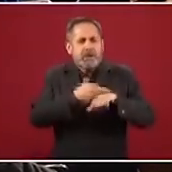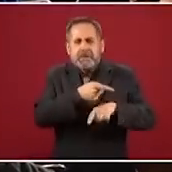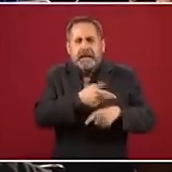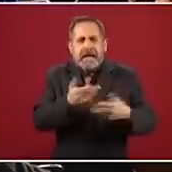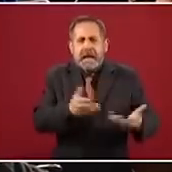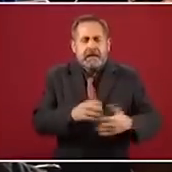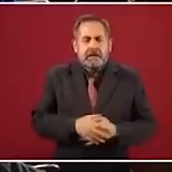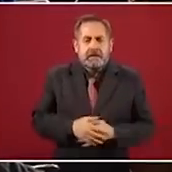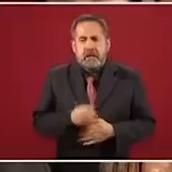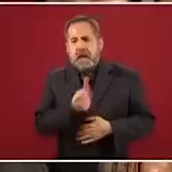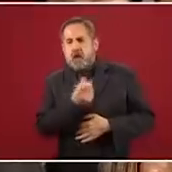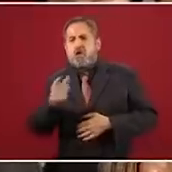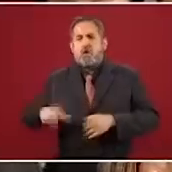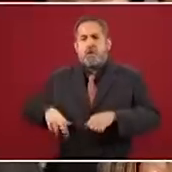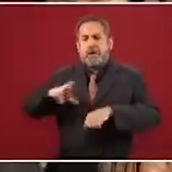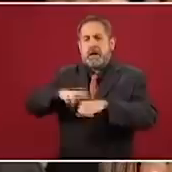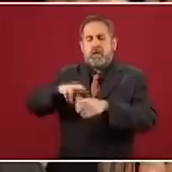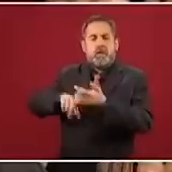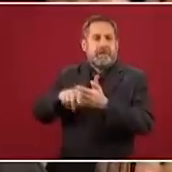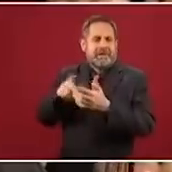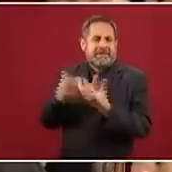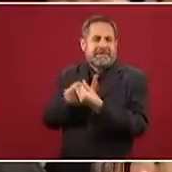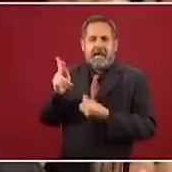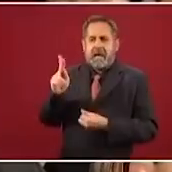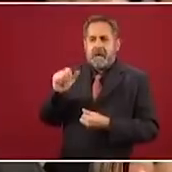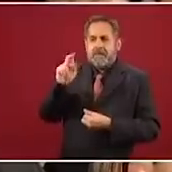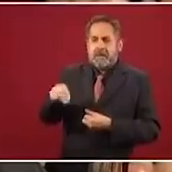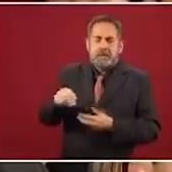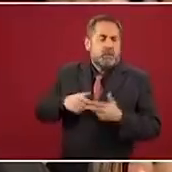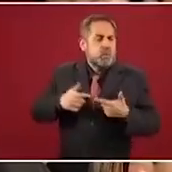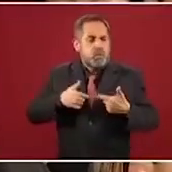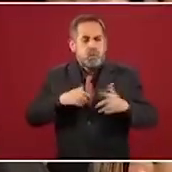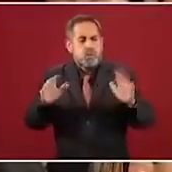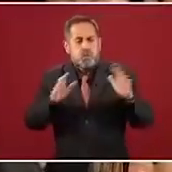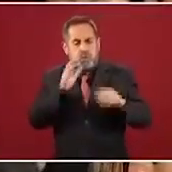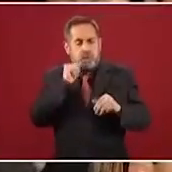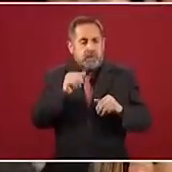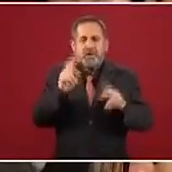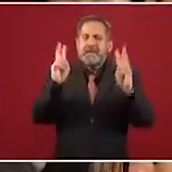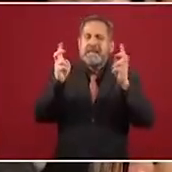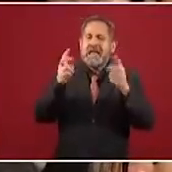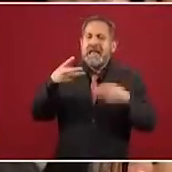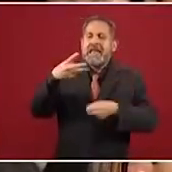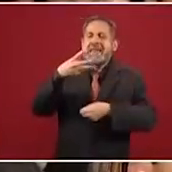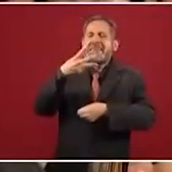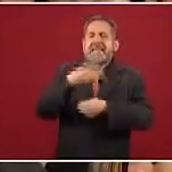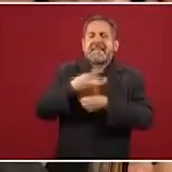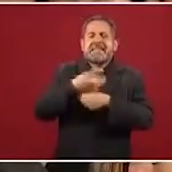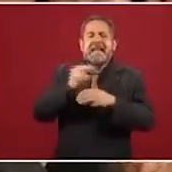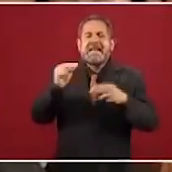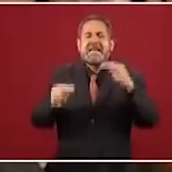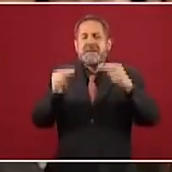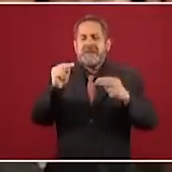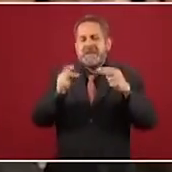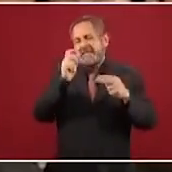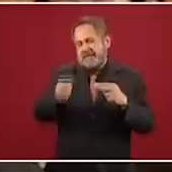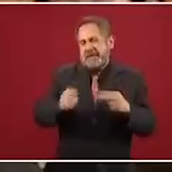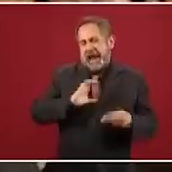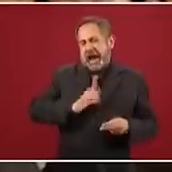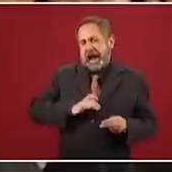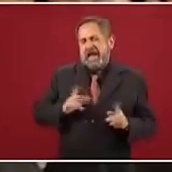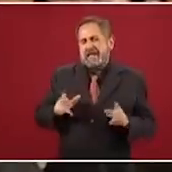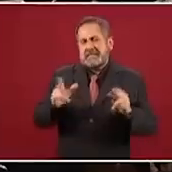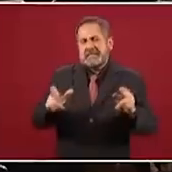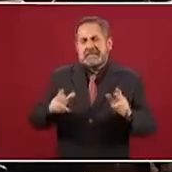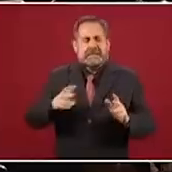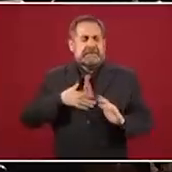gobernadores panistas están diciendo que ellos no pueden atender enfermedades del tercer nivel, como el cáncer. ¿A qué se hacen responsables los gobernadores?